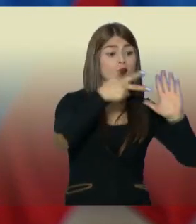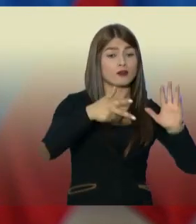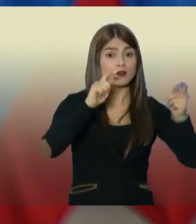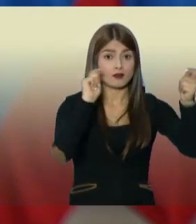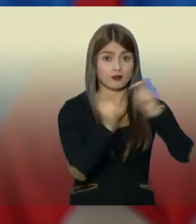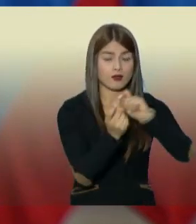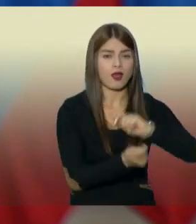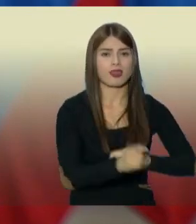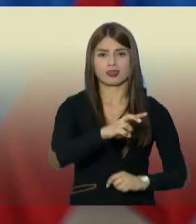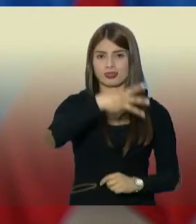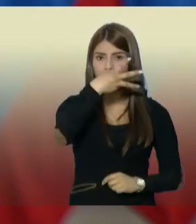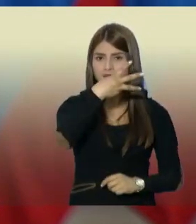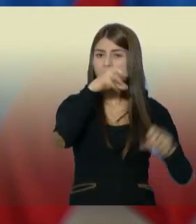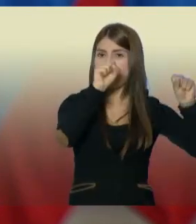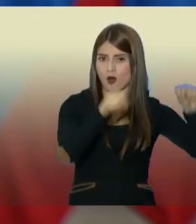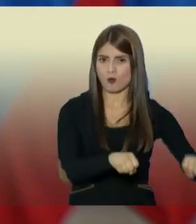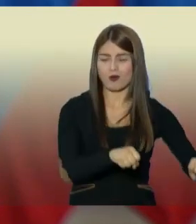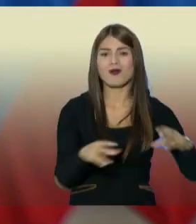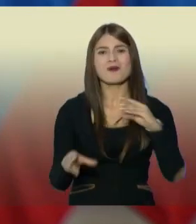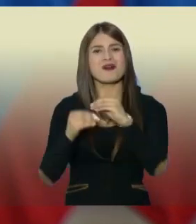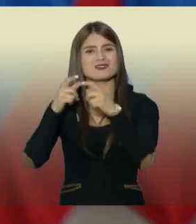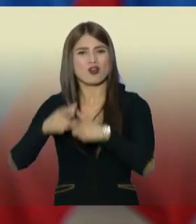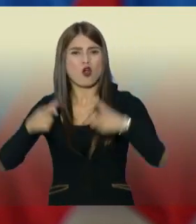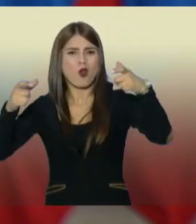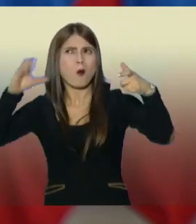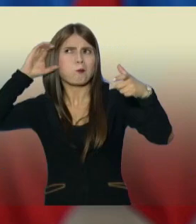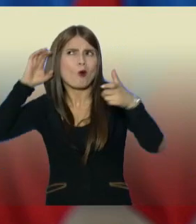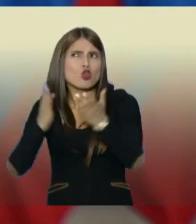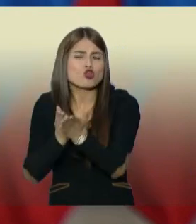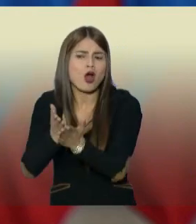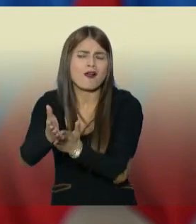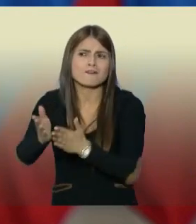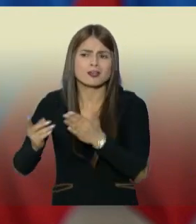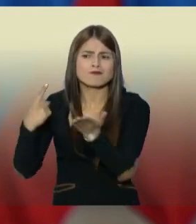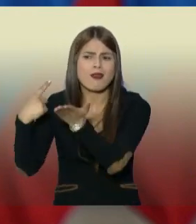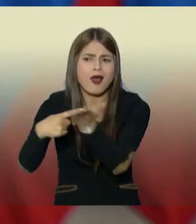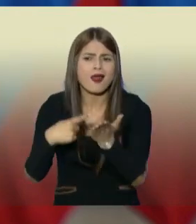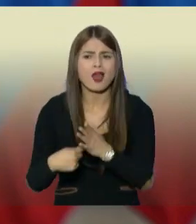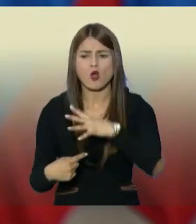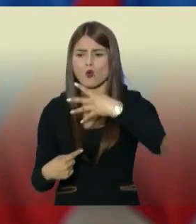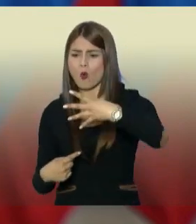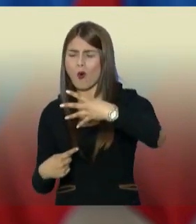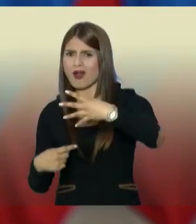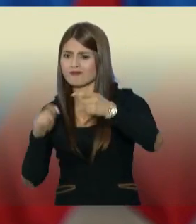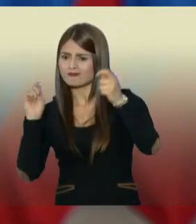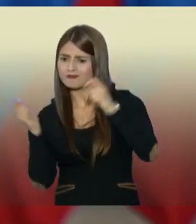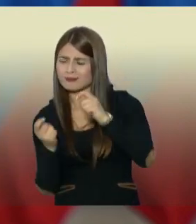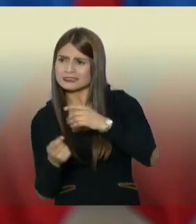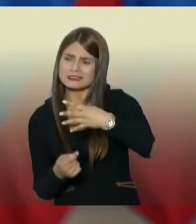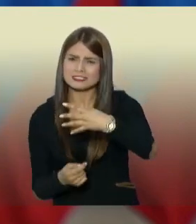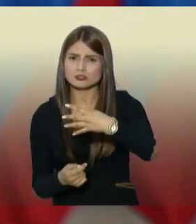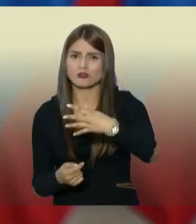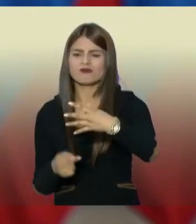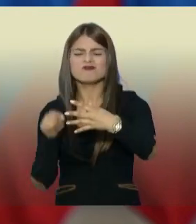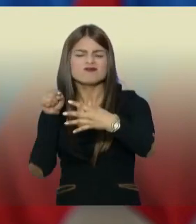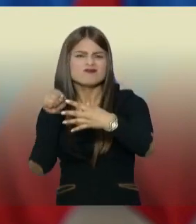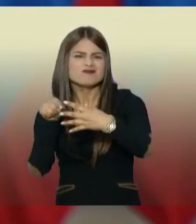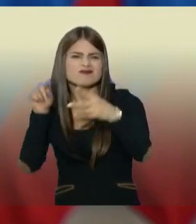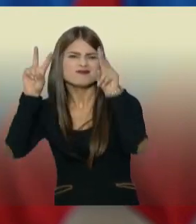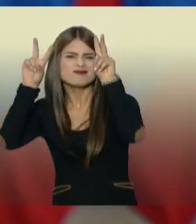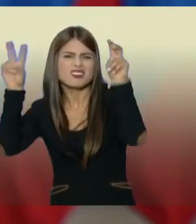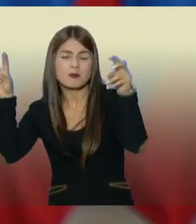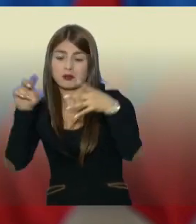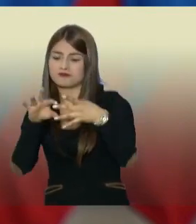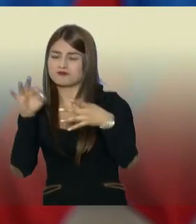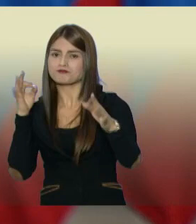constitucionales y el congreso estudia cuatro má más de estas la más importante sin duda es la que crea el